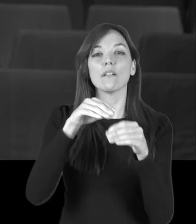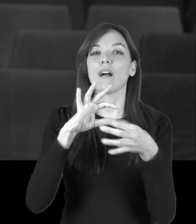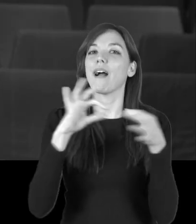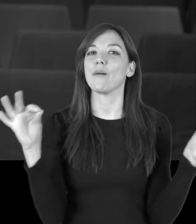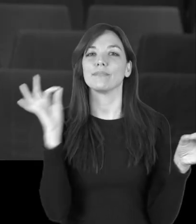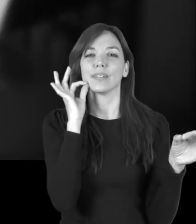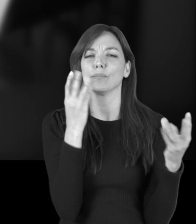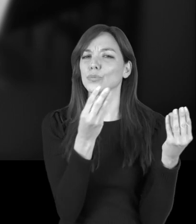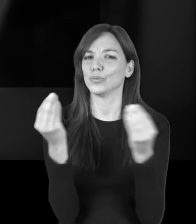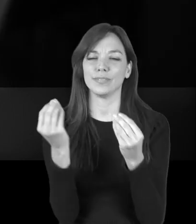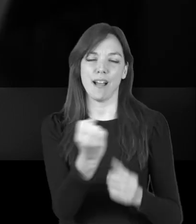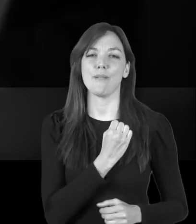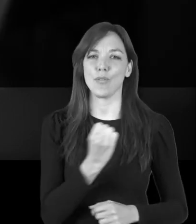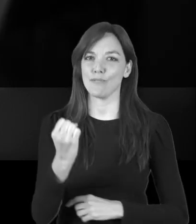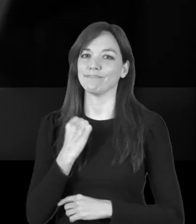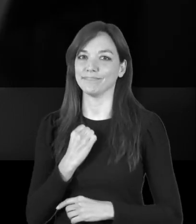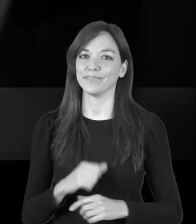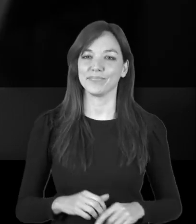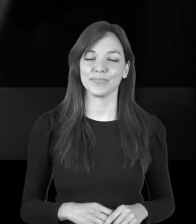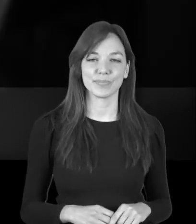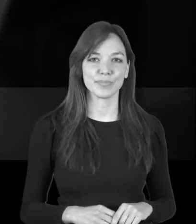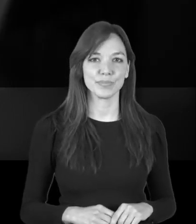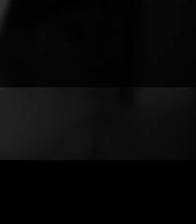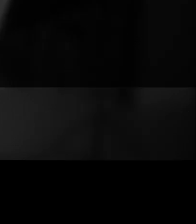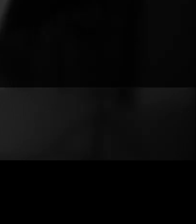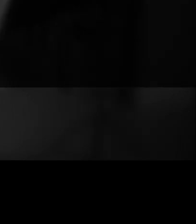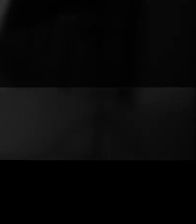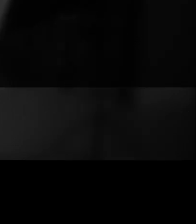muchas amigas y me apoyan.